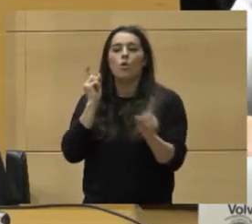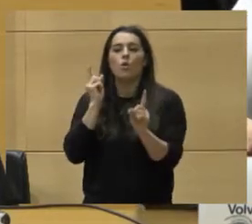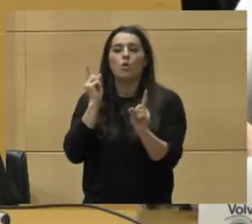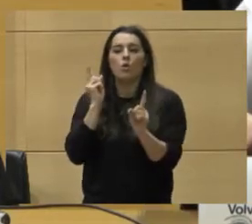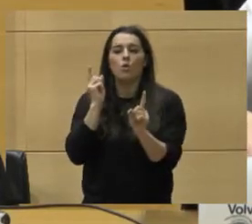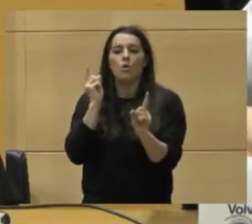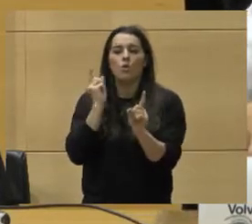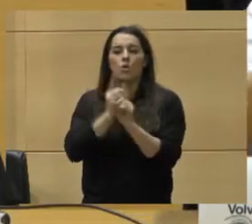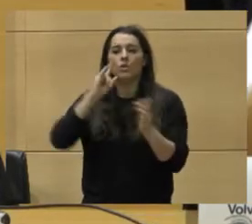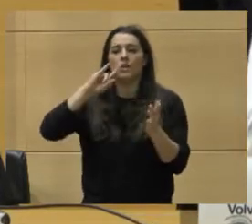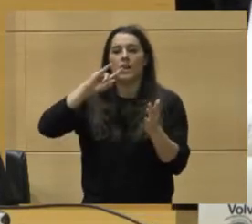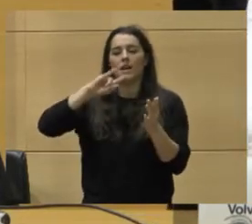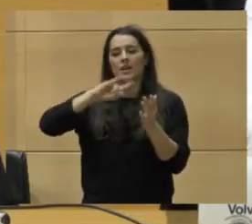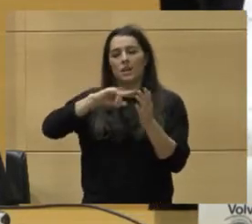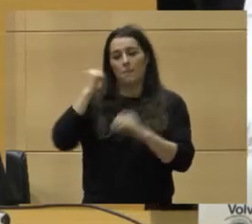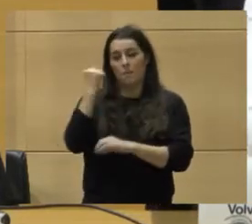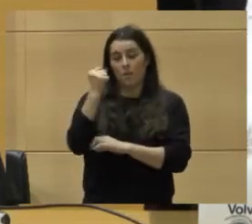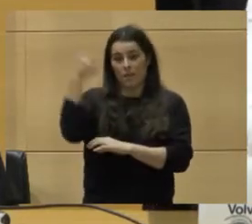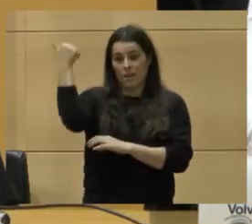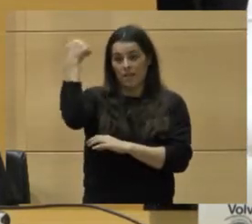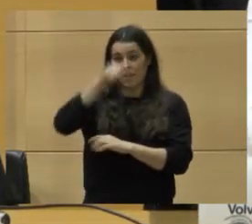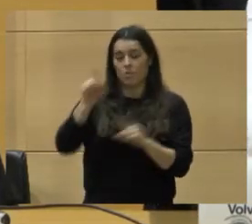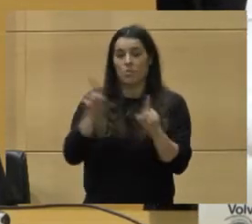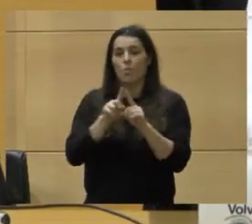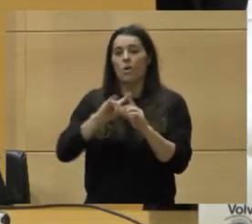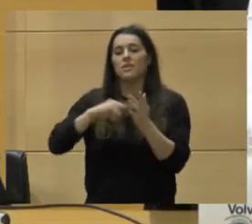dominación y en ese sentido